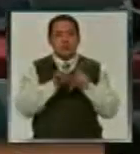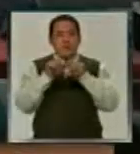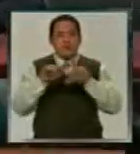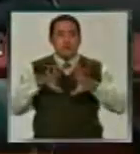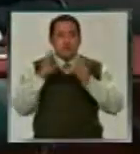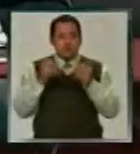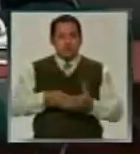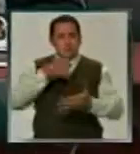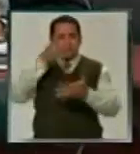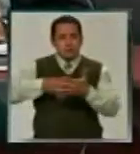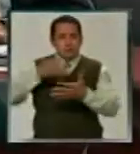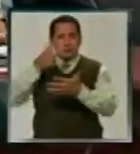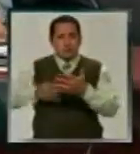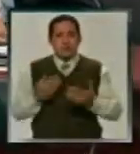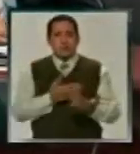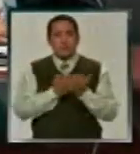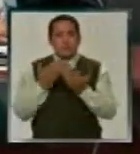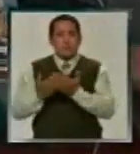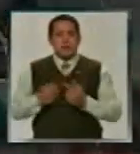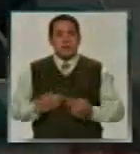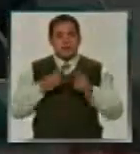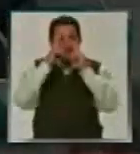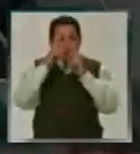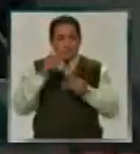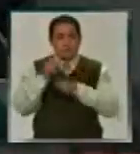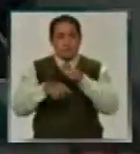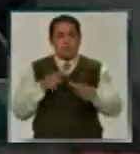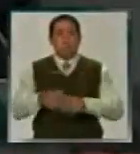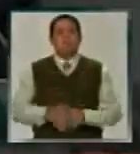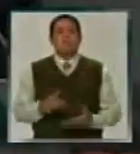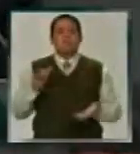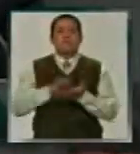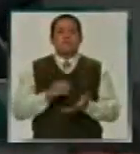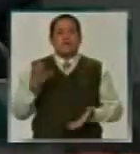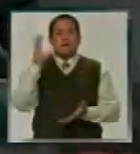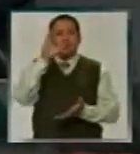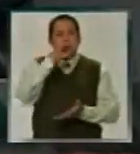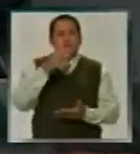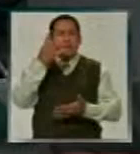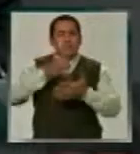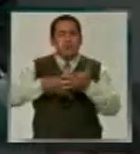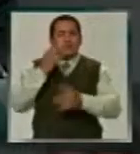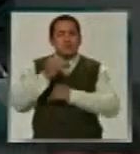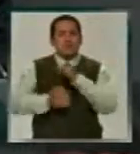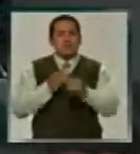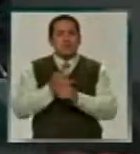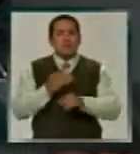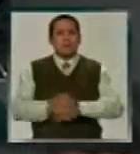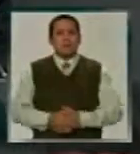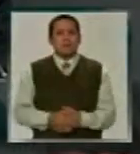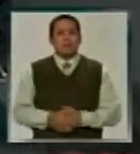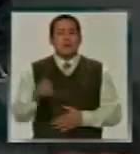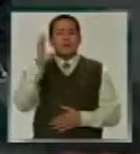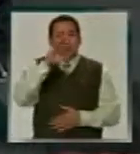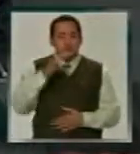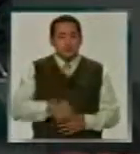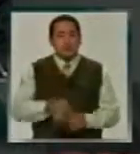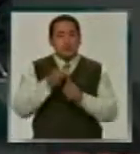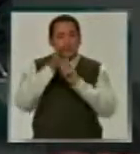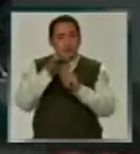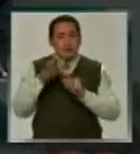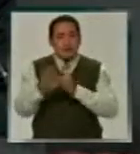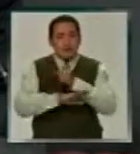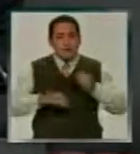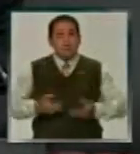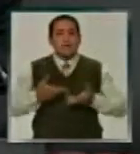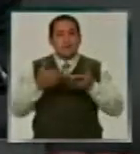sobre dicho estudio basado en el bien común. ¿Qué es lo que busca este peritaje? Busca fundamentalmente